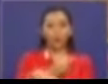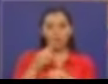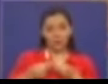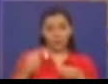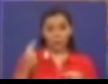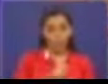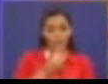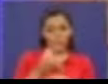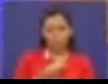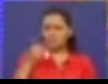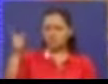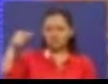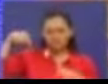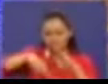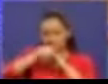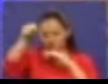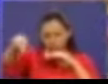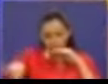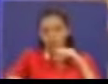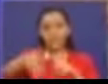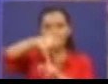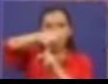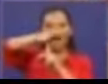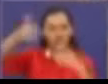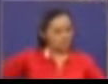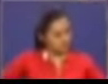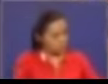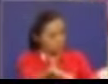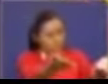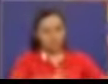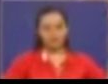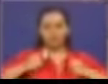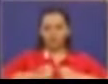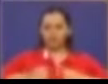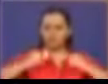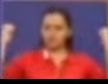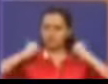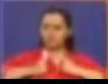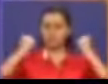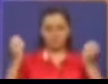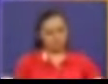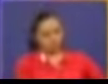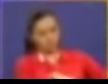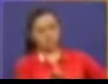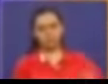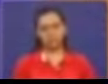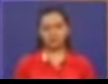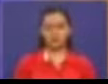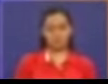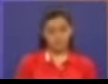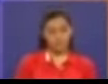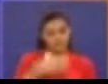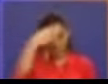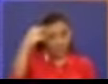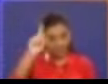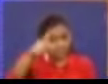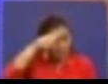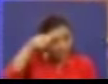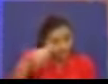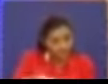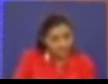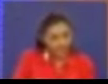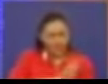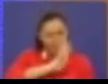ahora, compañeros, el parque de Guápulo para beneficio de Quito y de todo el pueblo ecuatoriano. Prohibido olvidar, compañeros, el